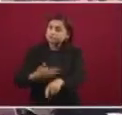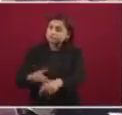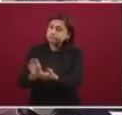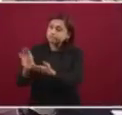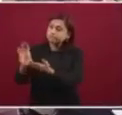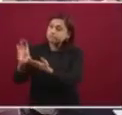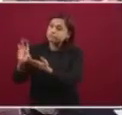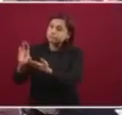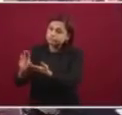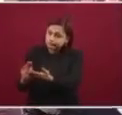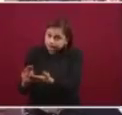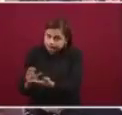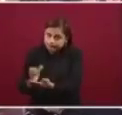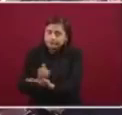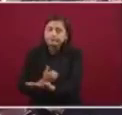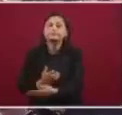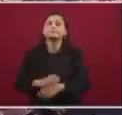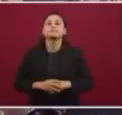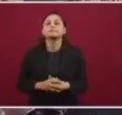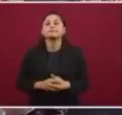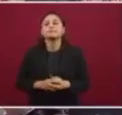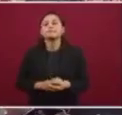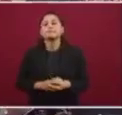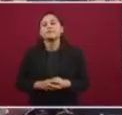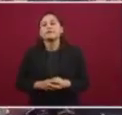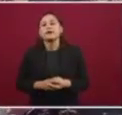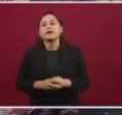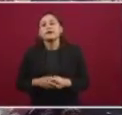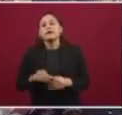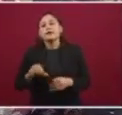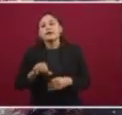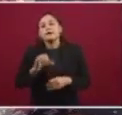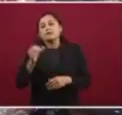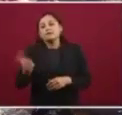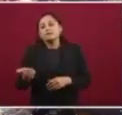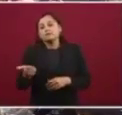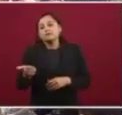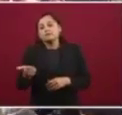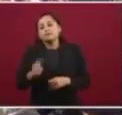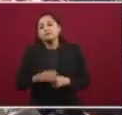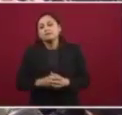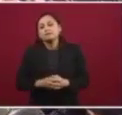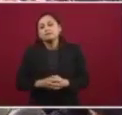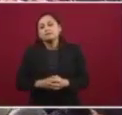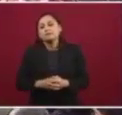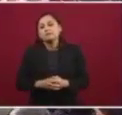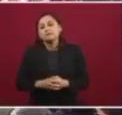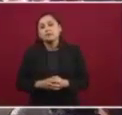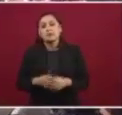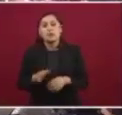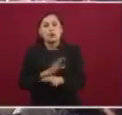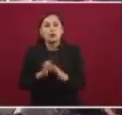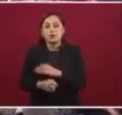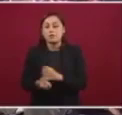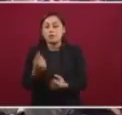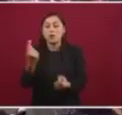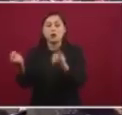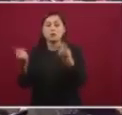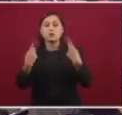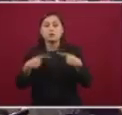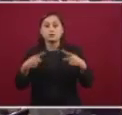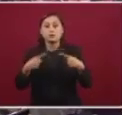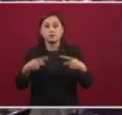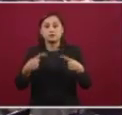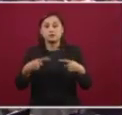las quitas, que ya llegó a un porcentaje de pago, en el caso del